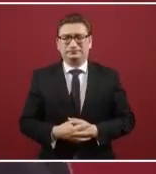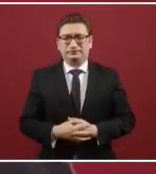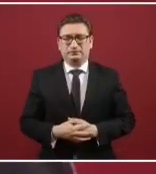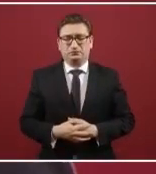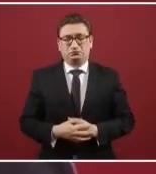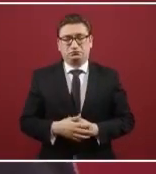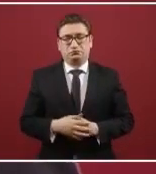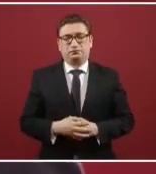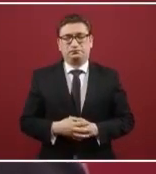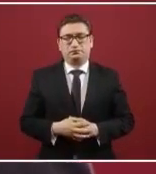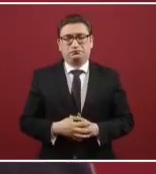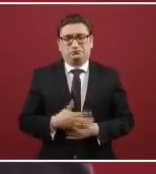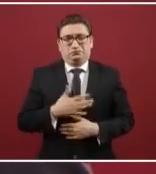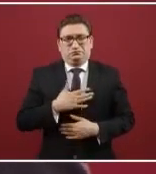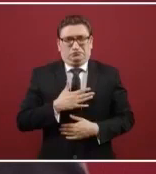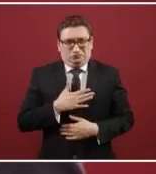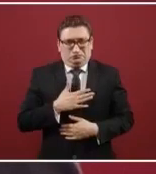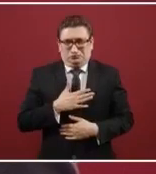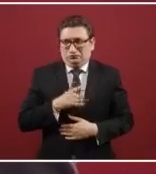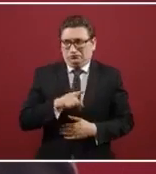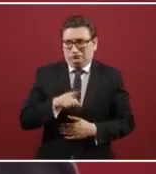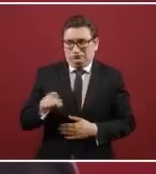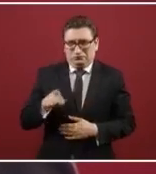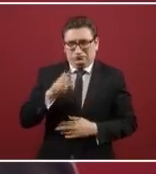Entonces, pues yo respeto a quienes defienden